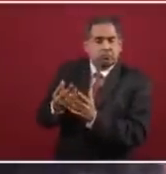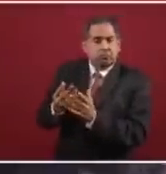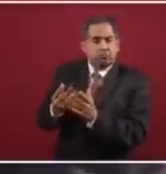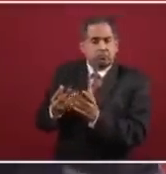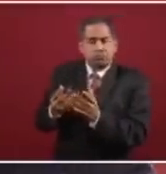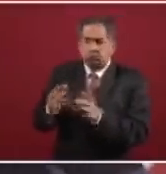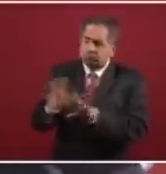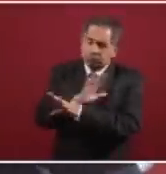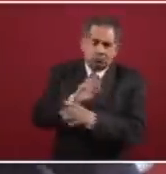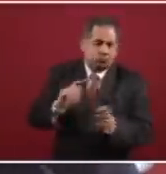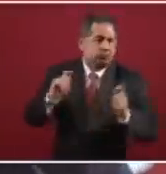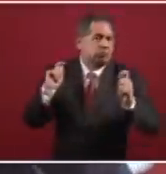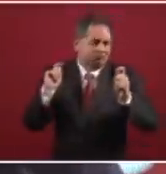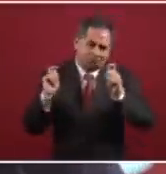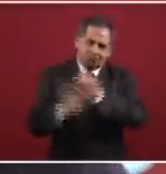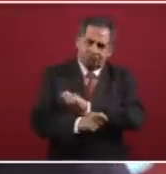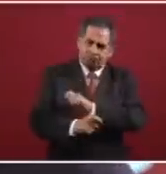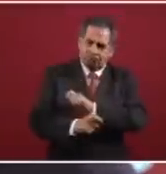Está